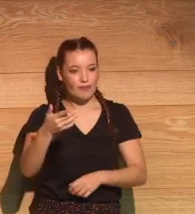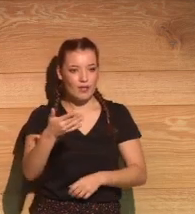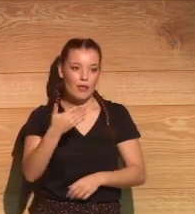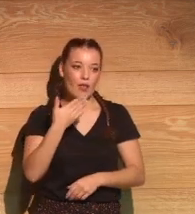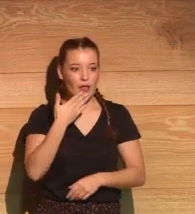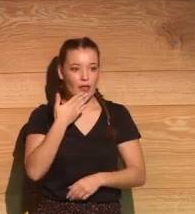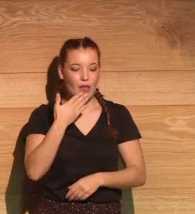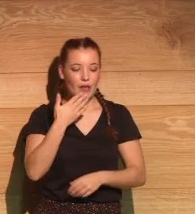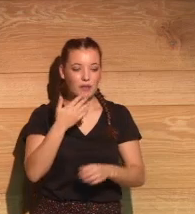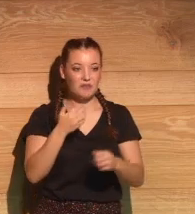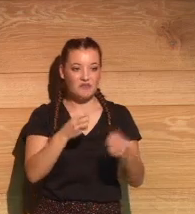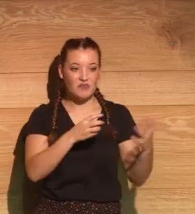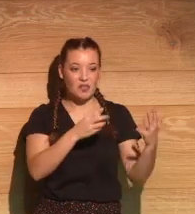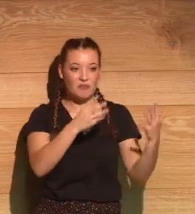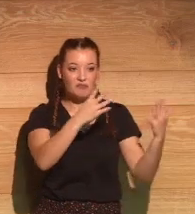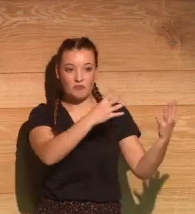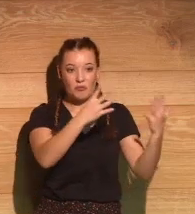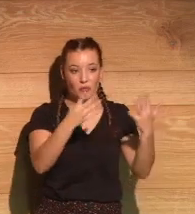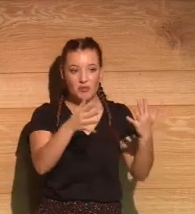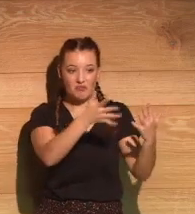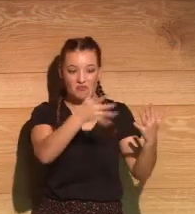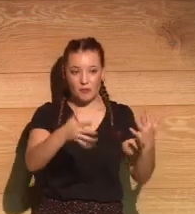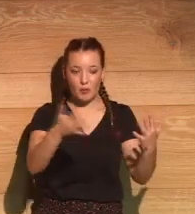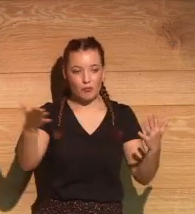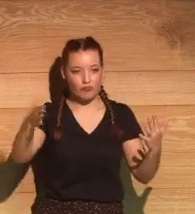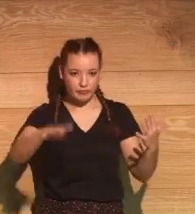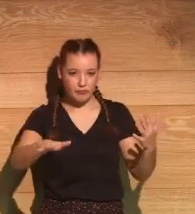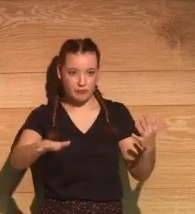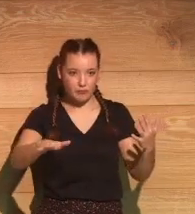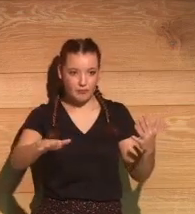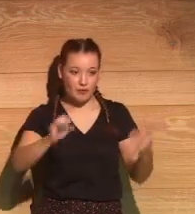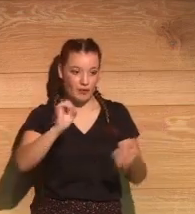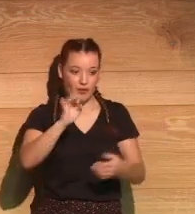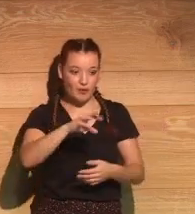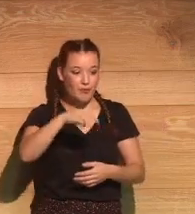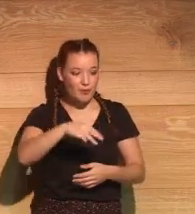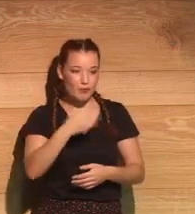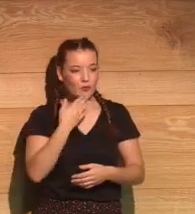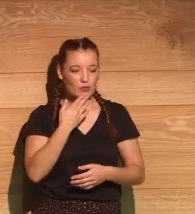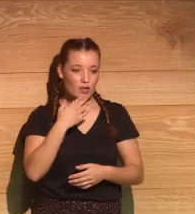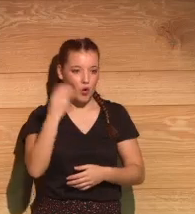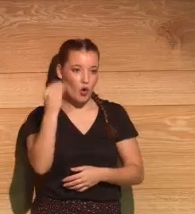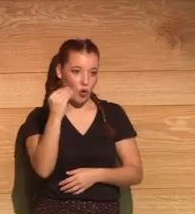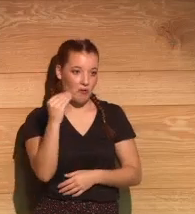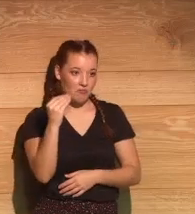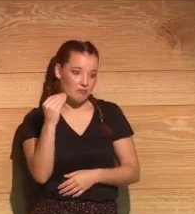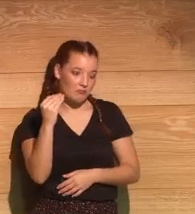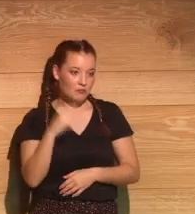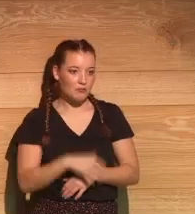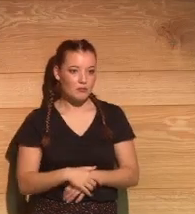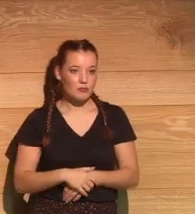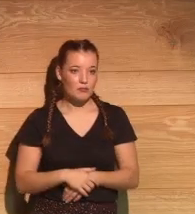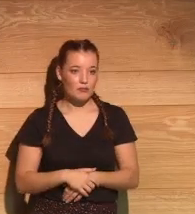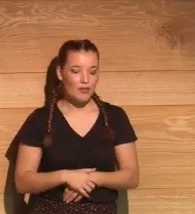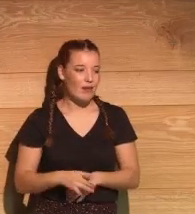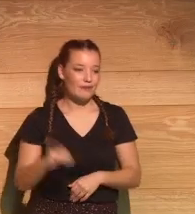años, convirtiéndose un poco en la Dalí de un movimiento que se vendía como joven, ¿no? El 15M. Yo creo que el gran error